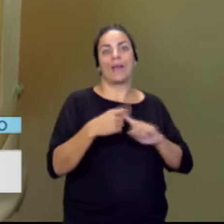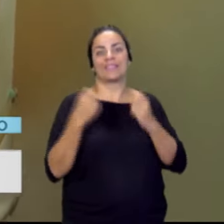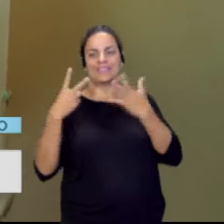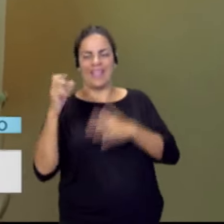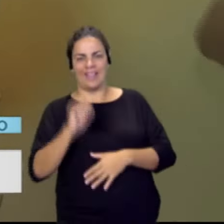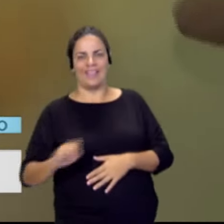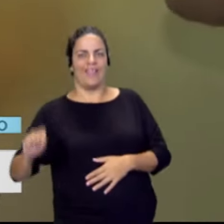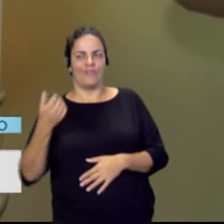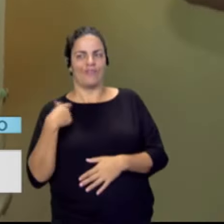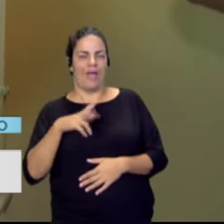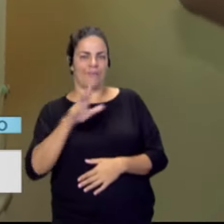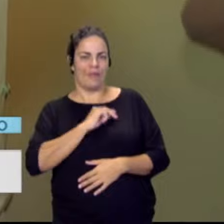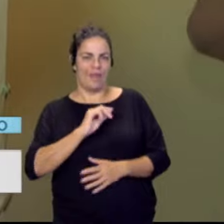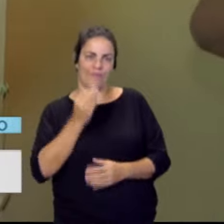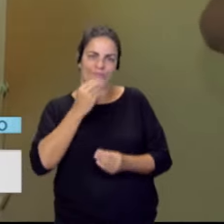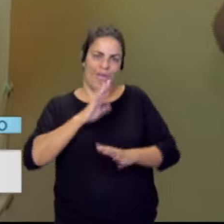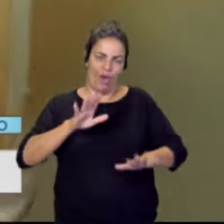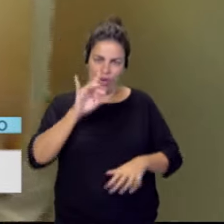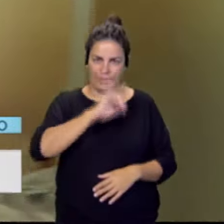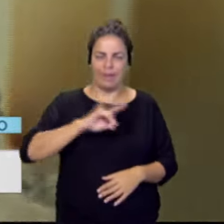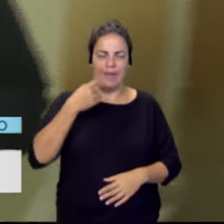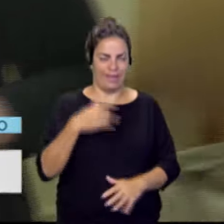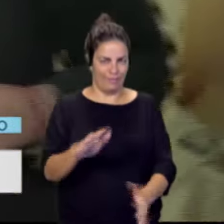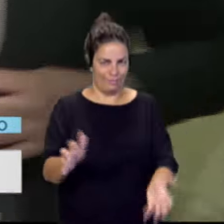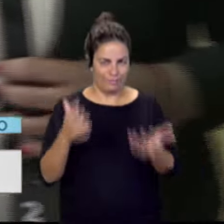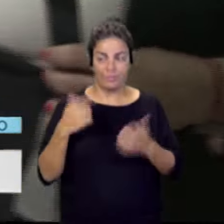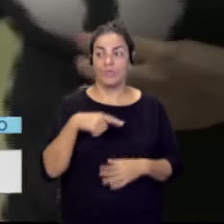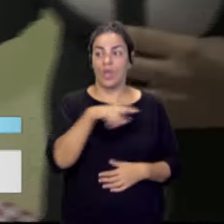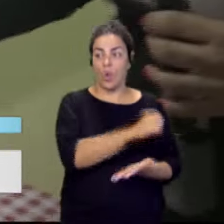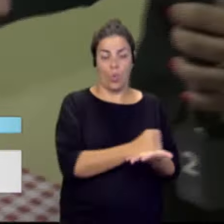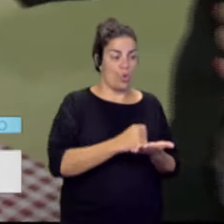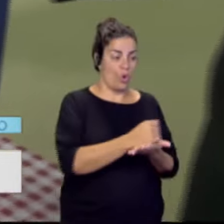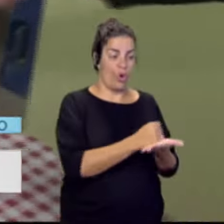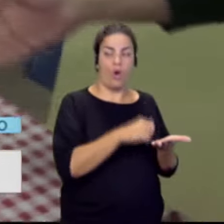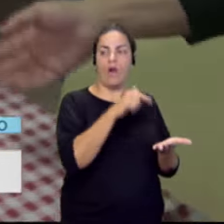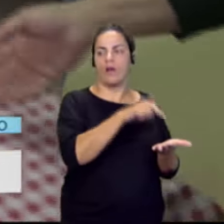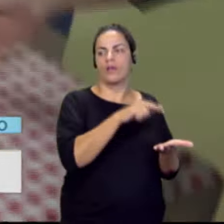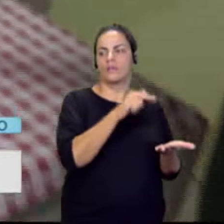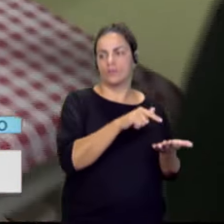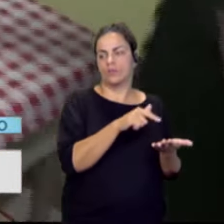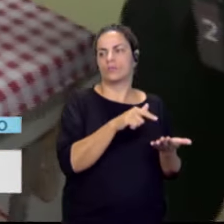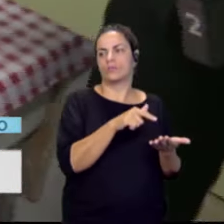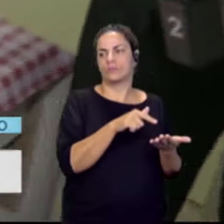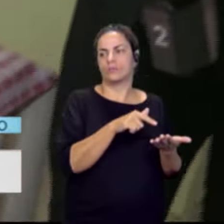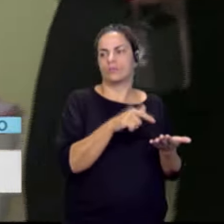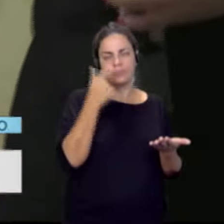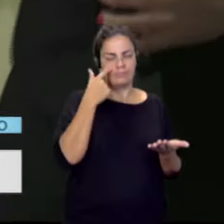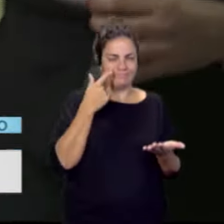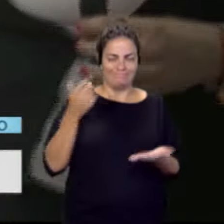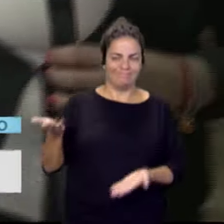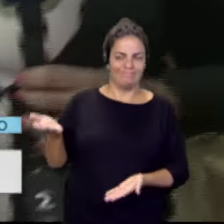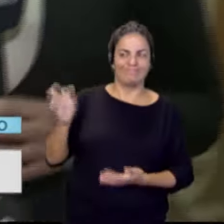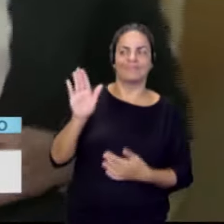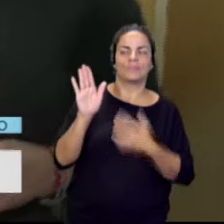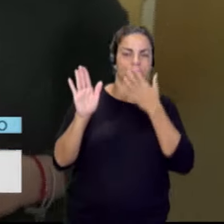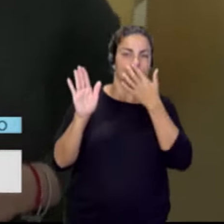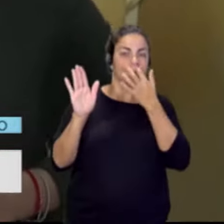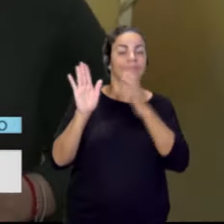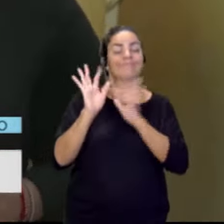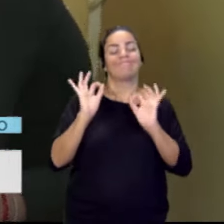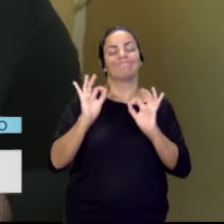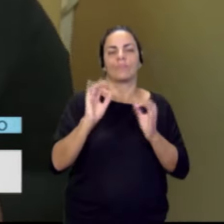de Canarias. Un gofio que sí está claro que también tenemos otra, este de aquí, que es el gofio de Millo,